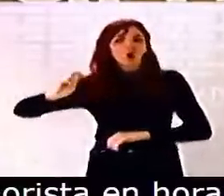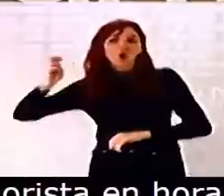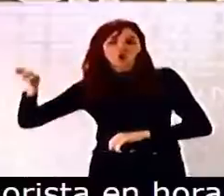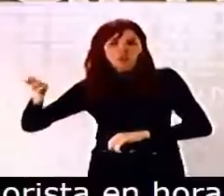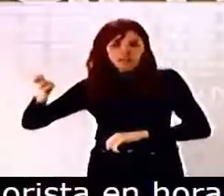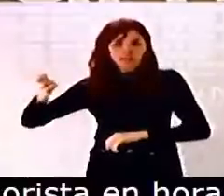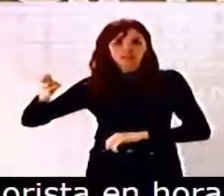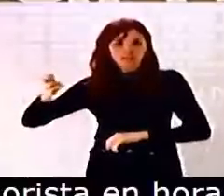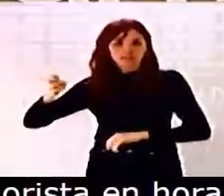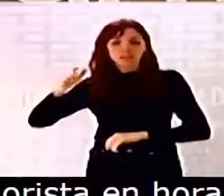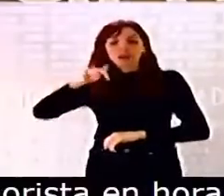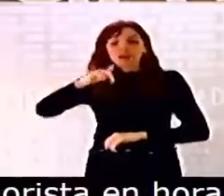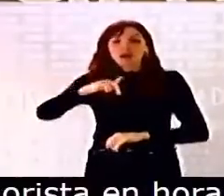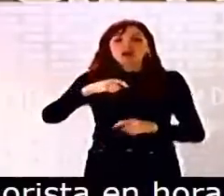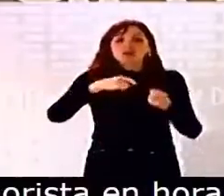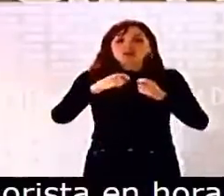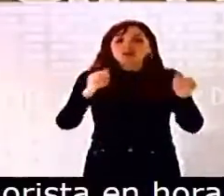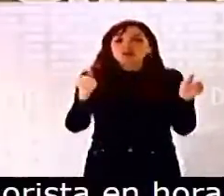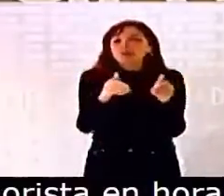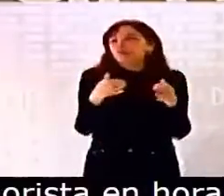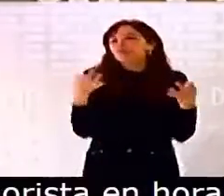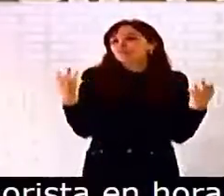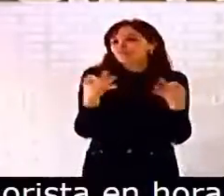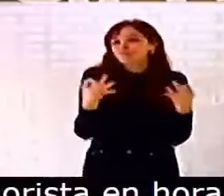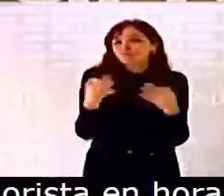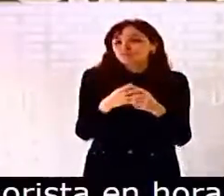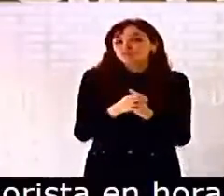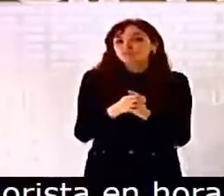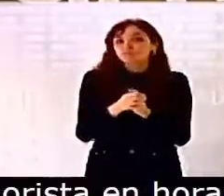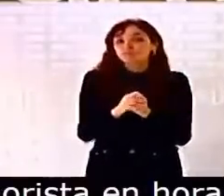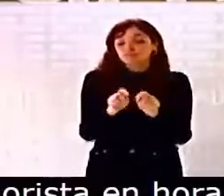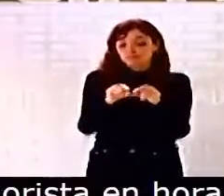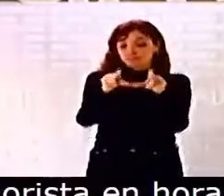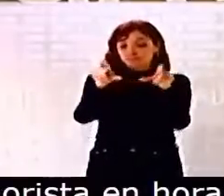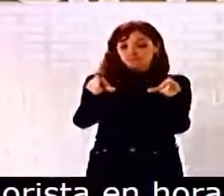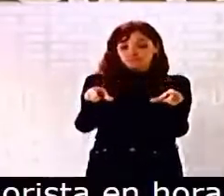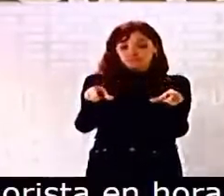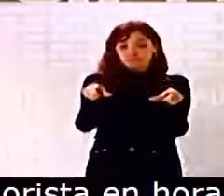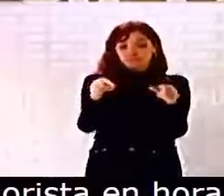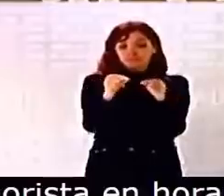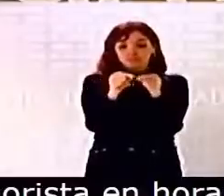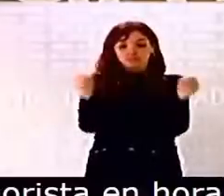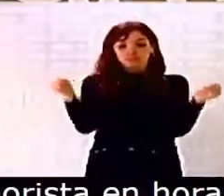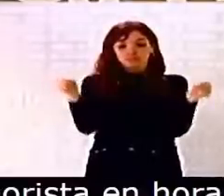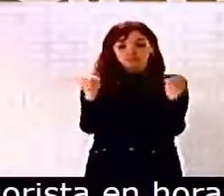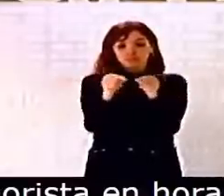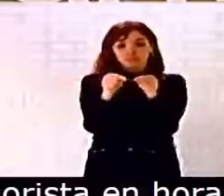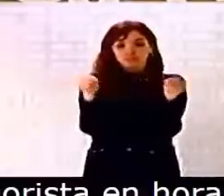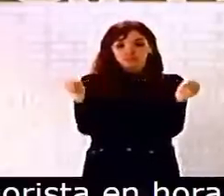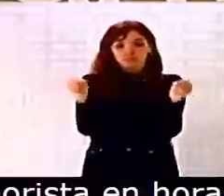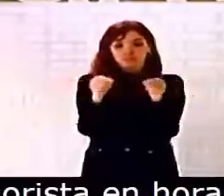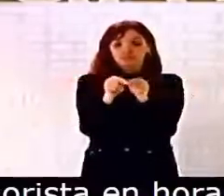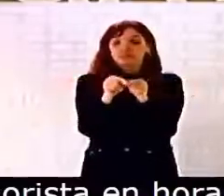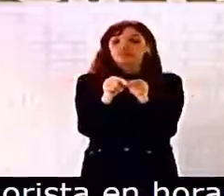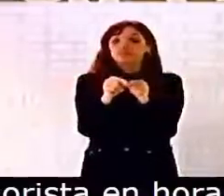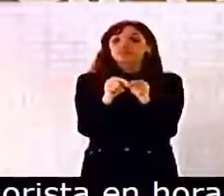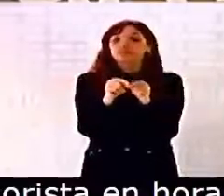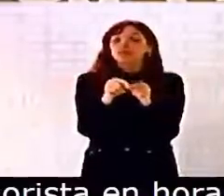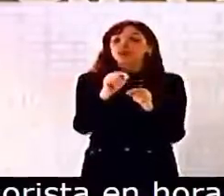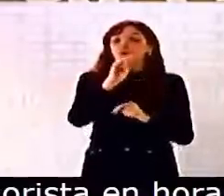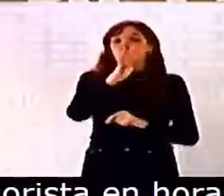aquellos establecimientos que tienen una superficie inferior o igual